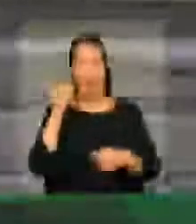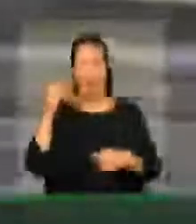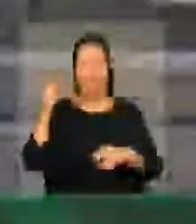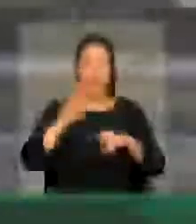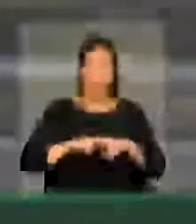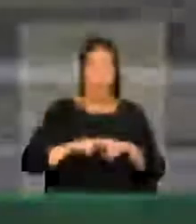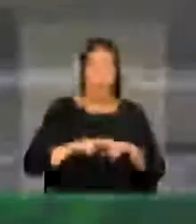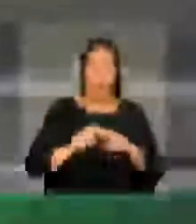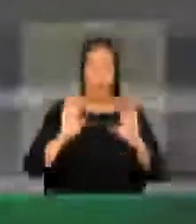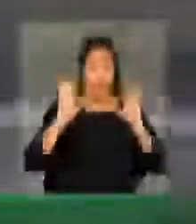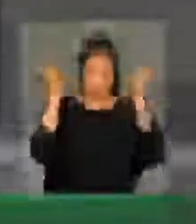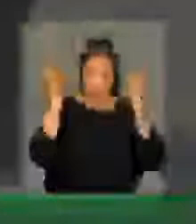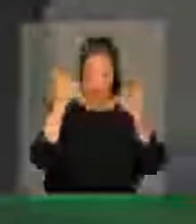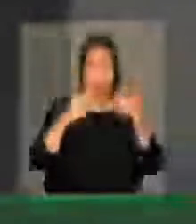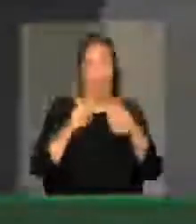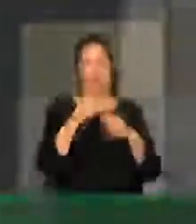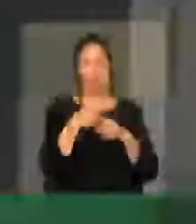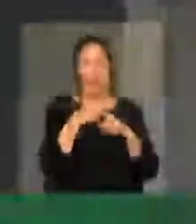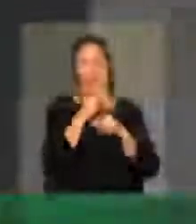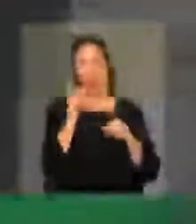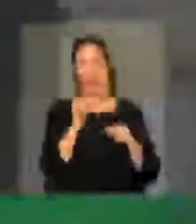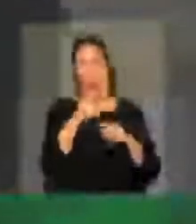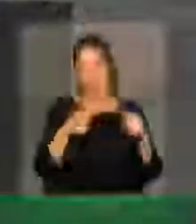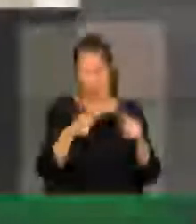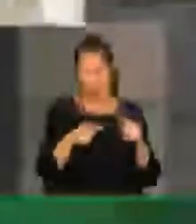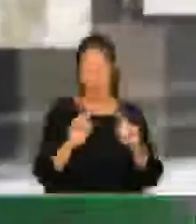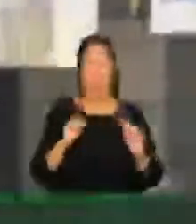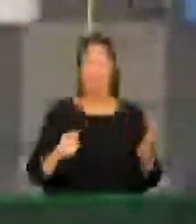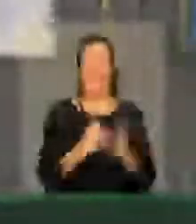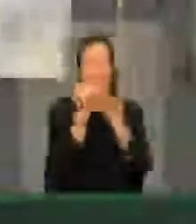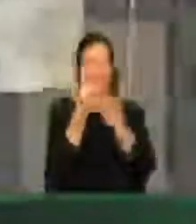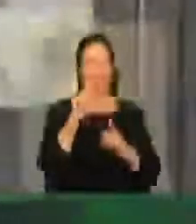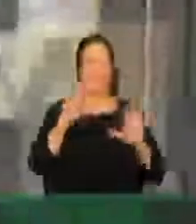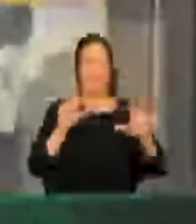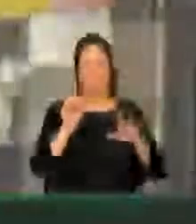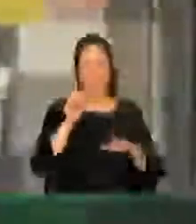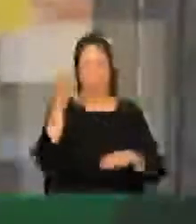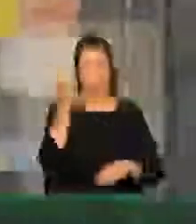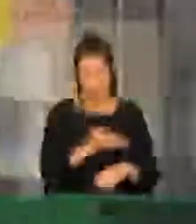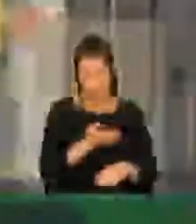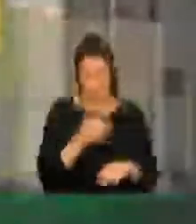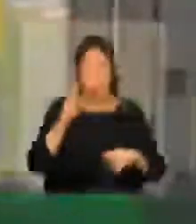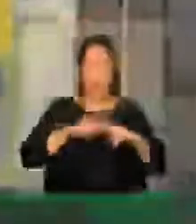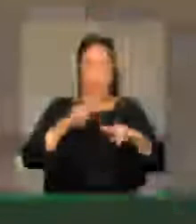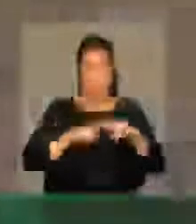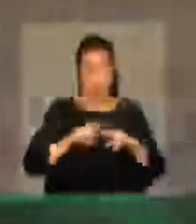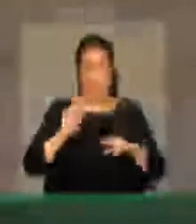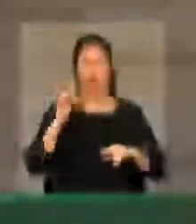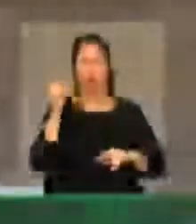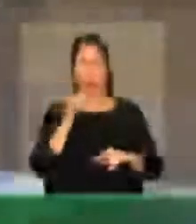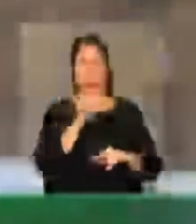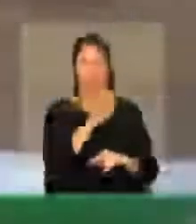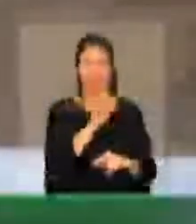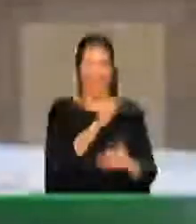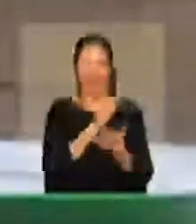día y medio. Si se le agregan también los accidentes, se explican el 70% de las muertes de jóvenes entre 15 y 24 años.